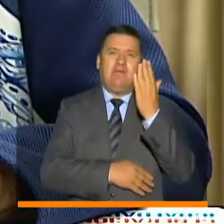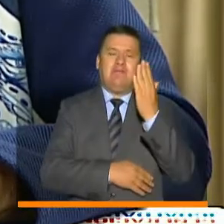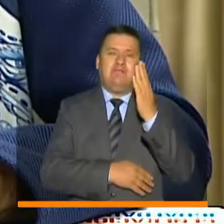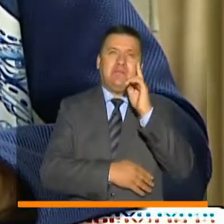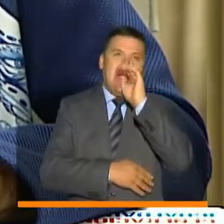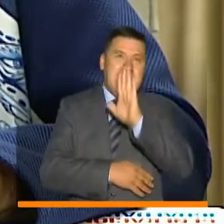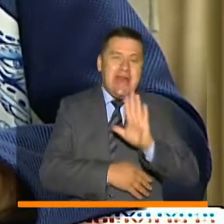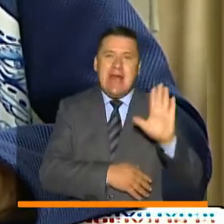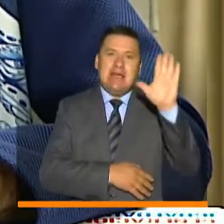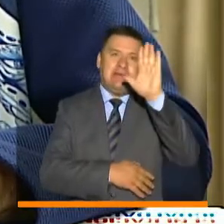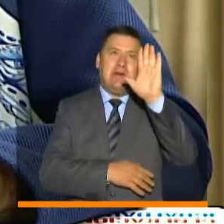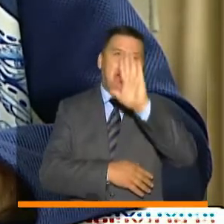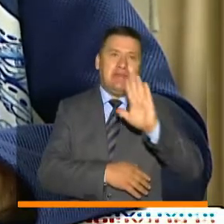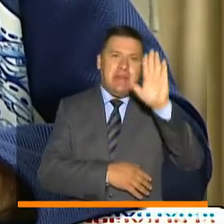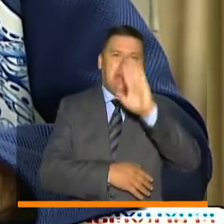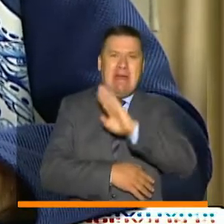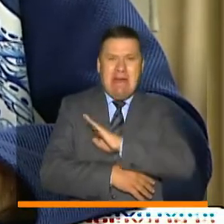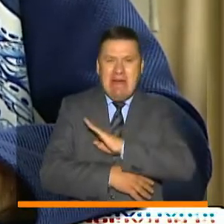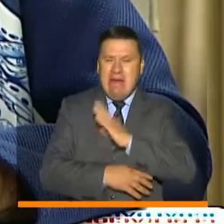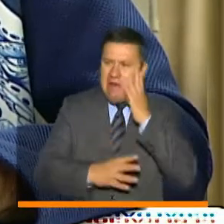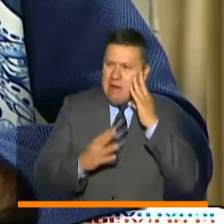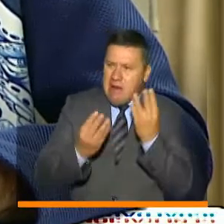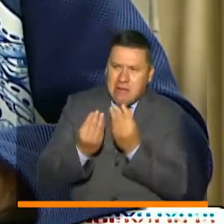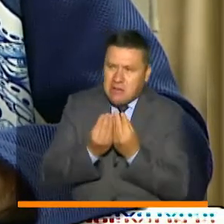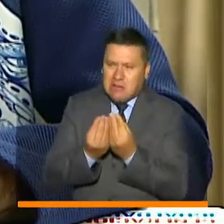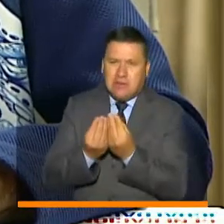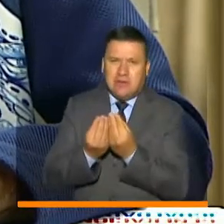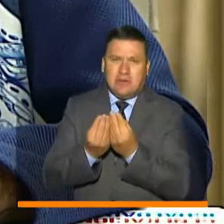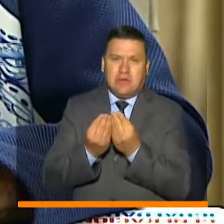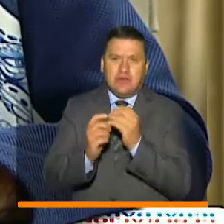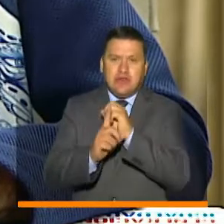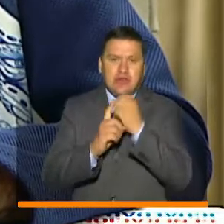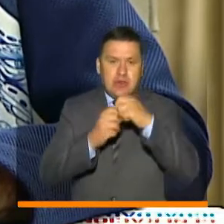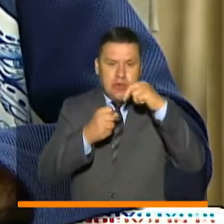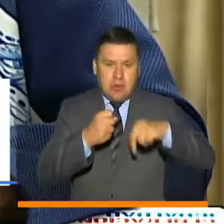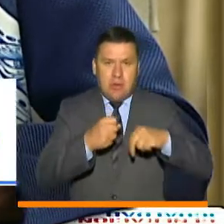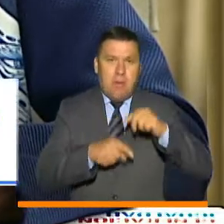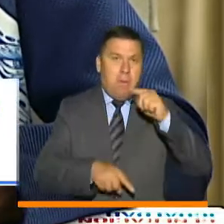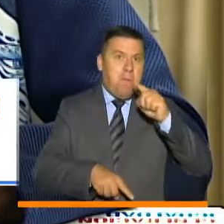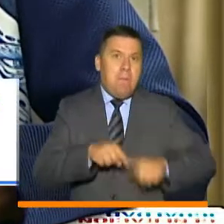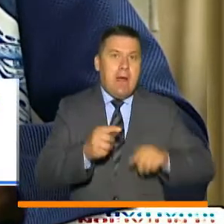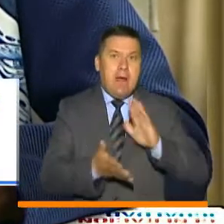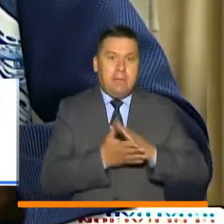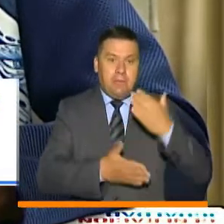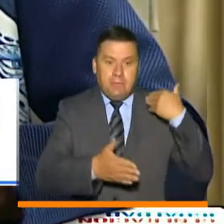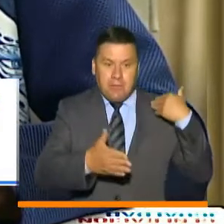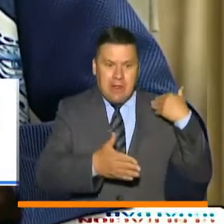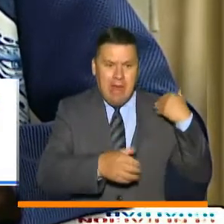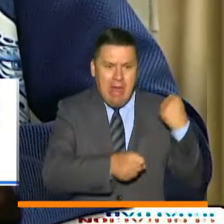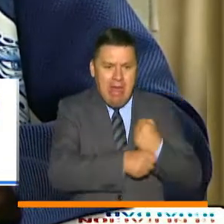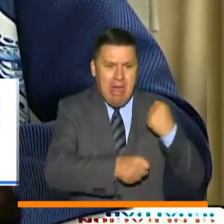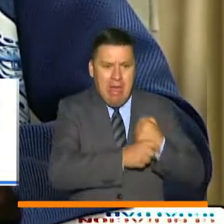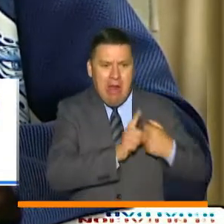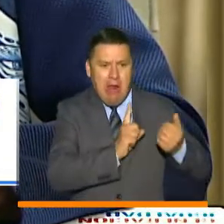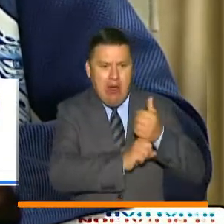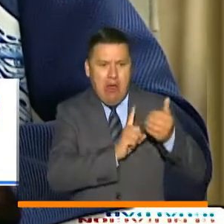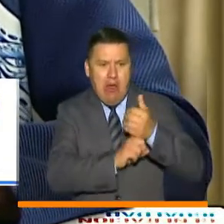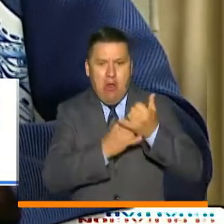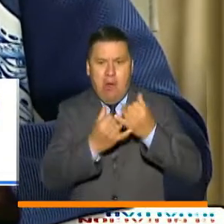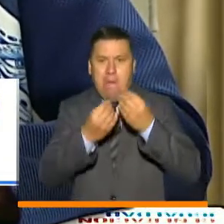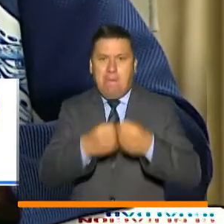nivel nacional, territorial y la sociedad en pleno. No podemos permitir que todo lo que hemos logrado en